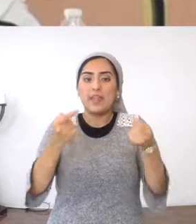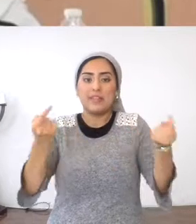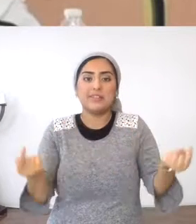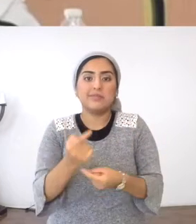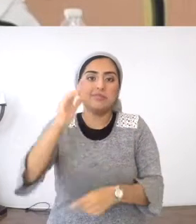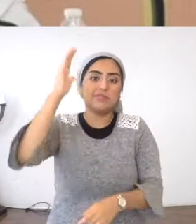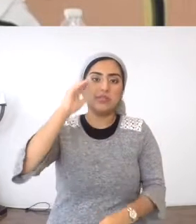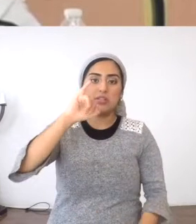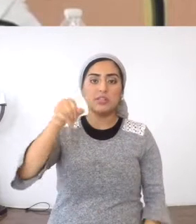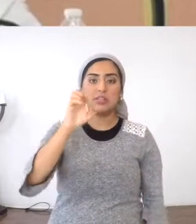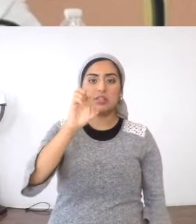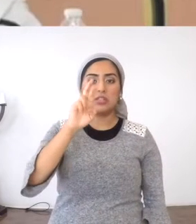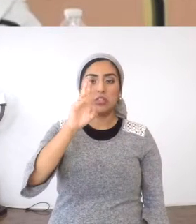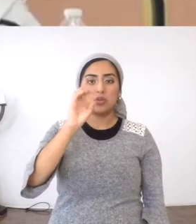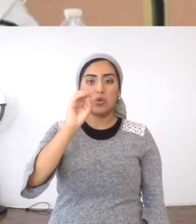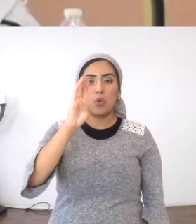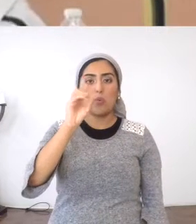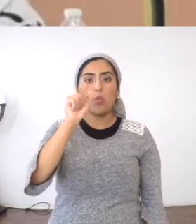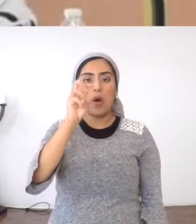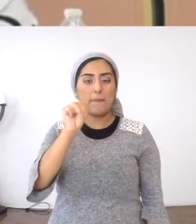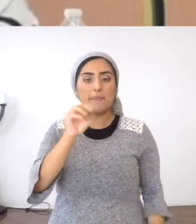Yahweh Como el pecado De Jeroboán